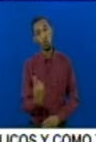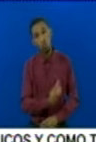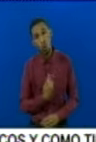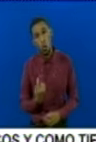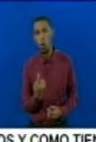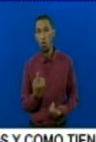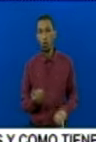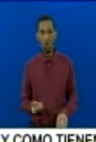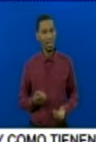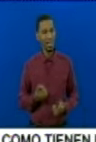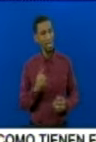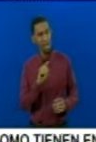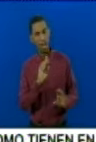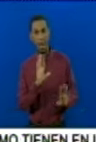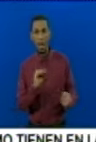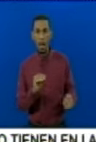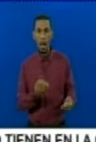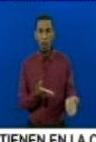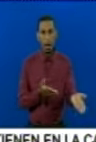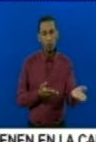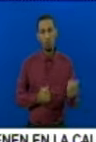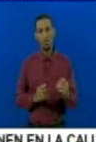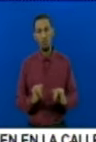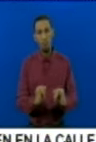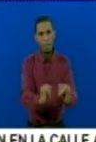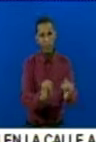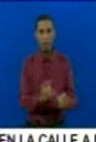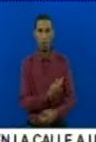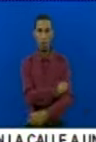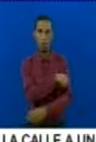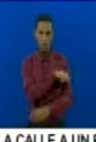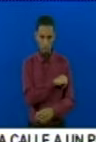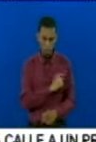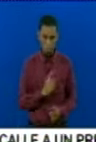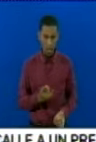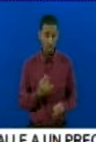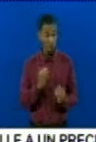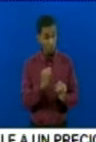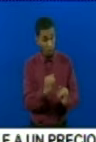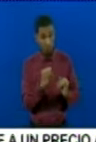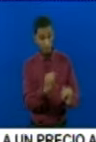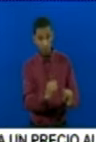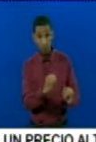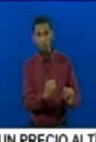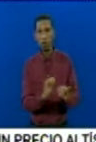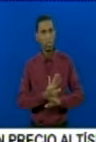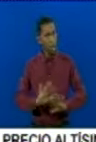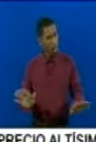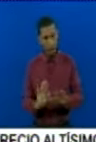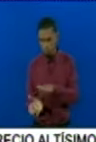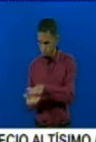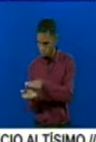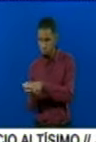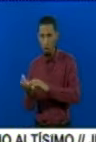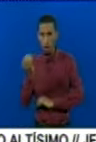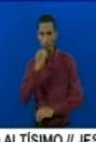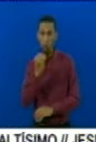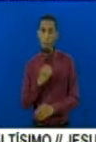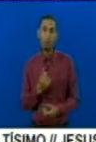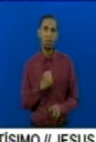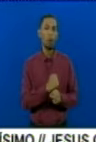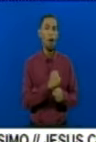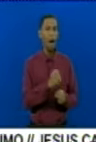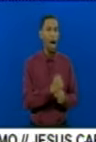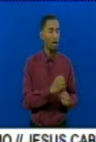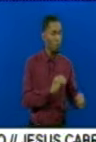nuestro pueblo, que acortemos los plazos desde que los productos están disponibles hasta que llegan a la bodega. Pero estamos hablando de trabajar 24 horas, de una